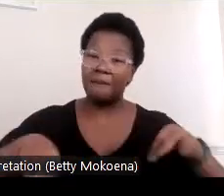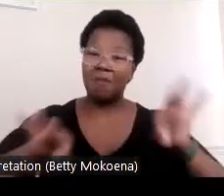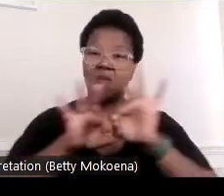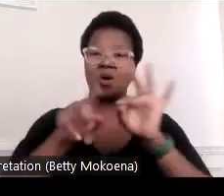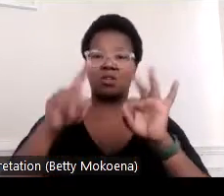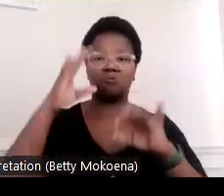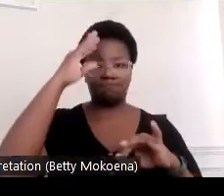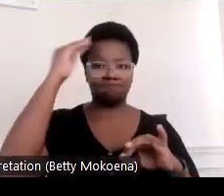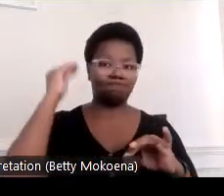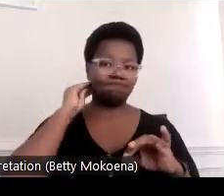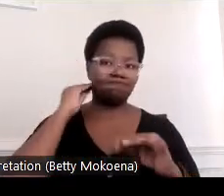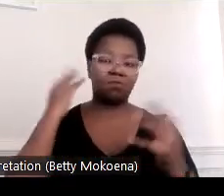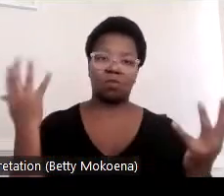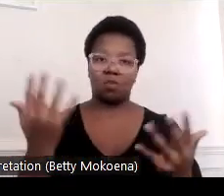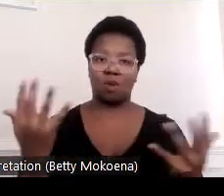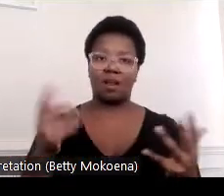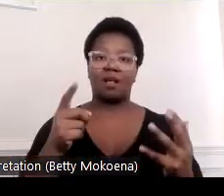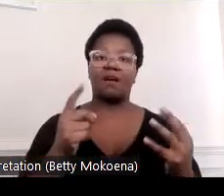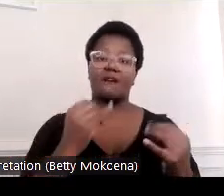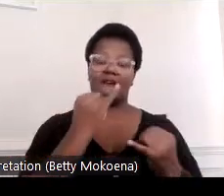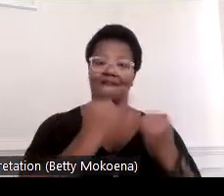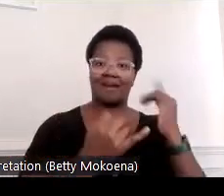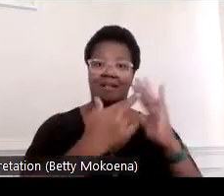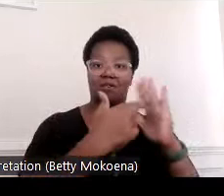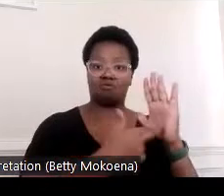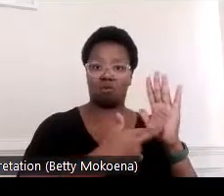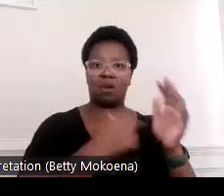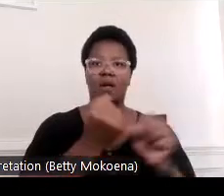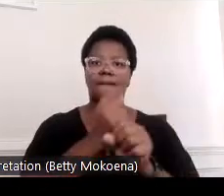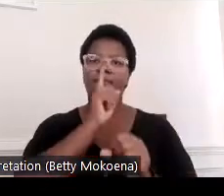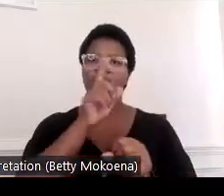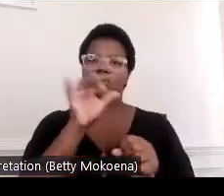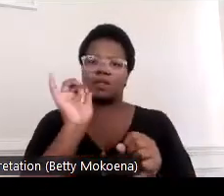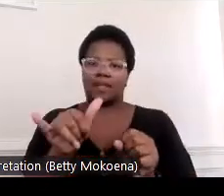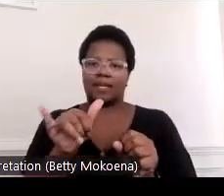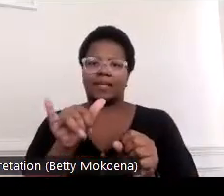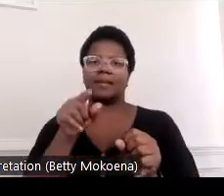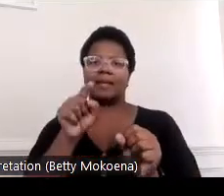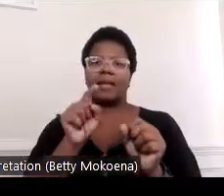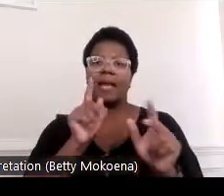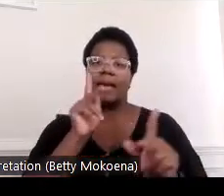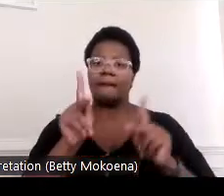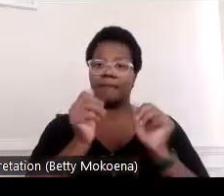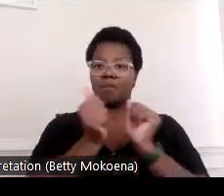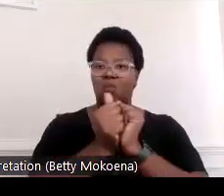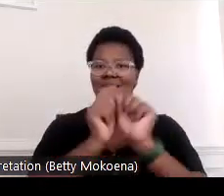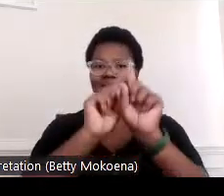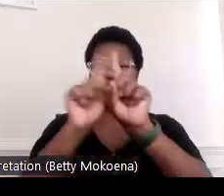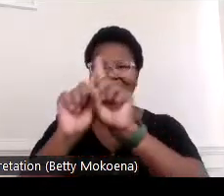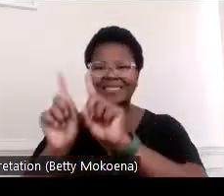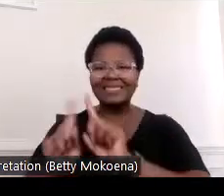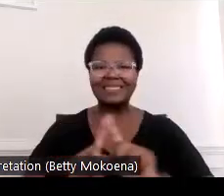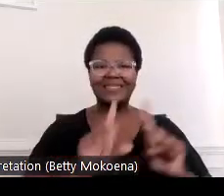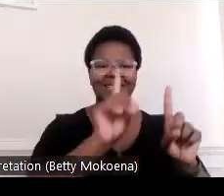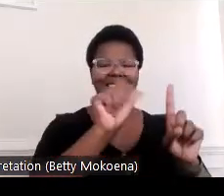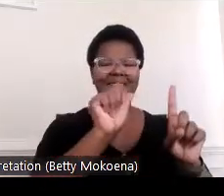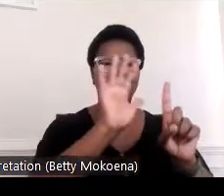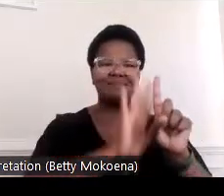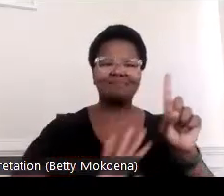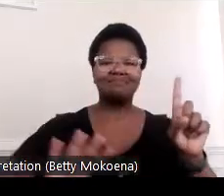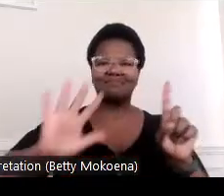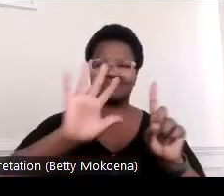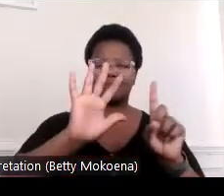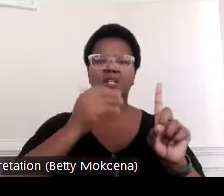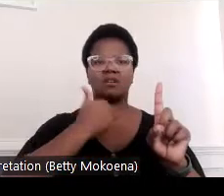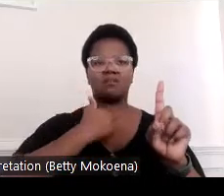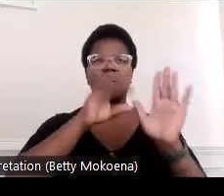esta regla final es que es simplemente una manera de asegurar que gente con todo tipo de de